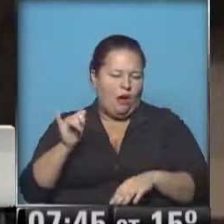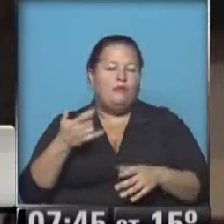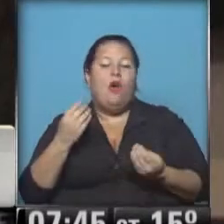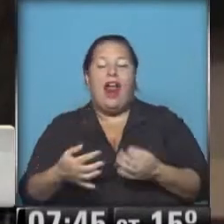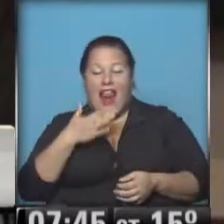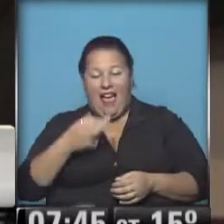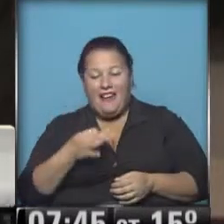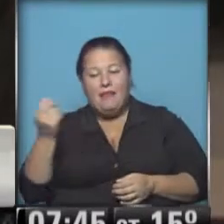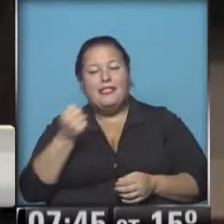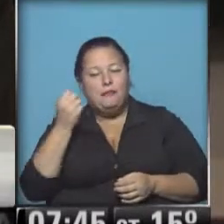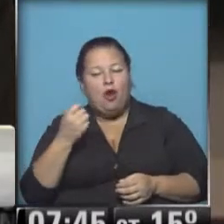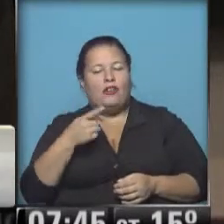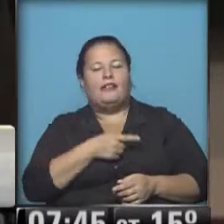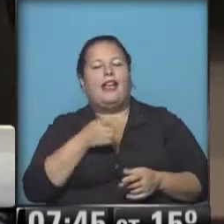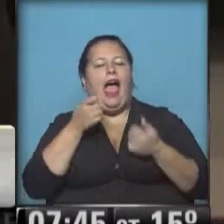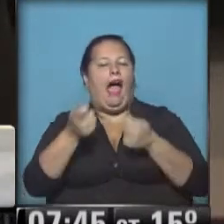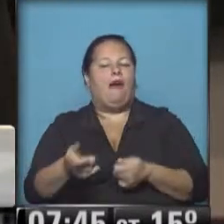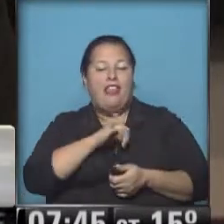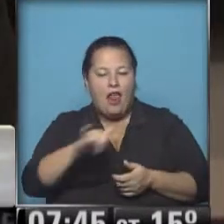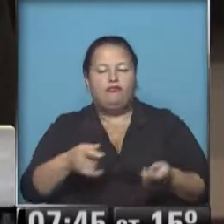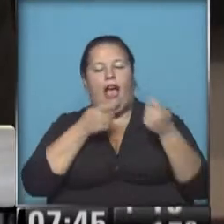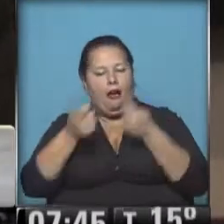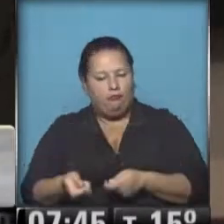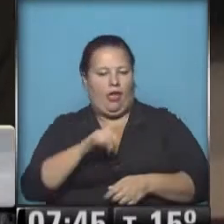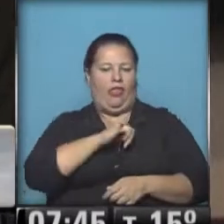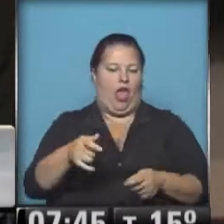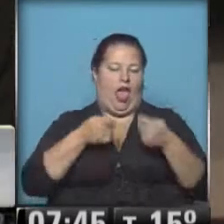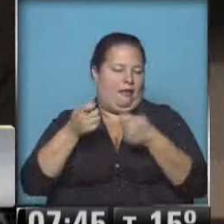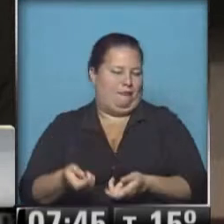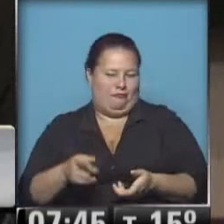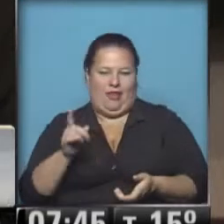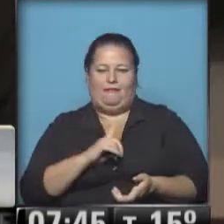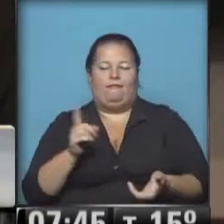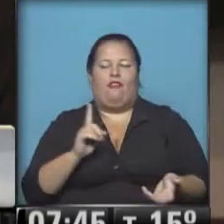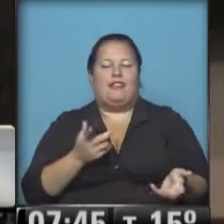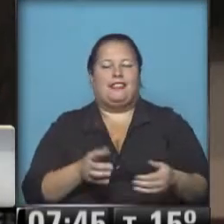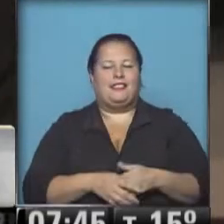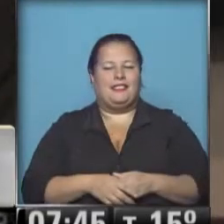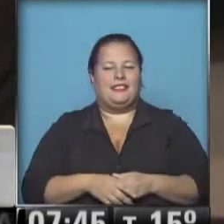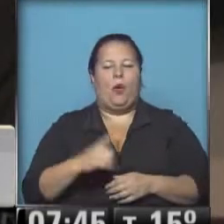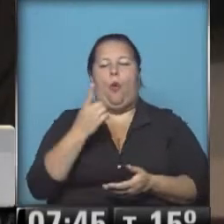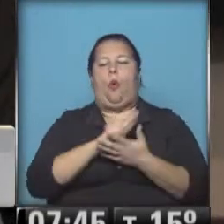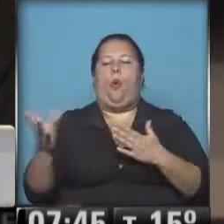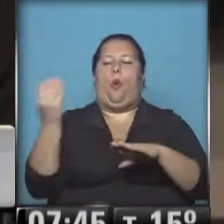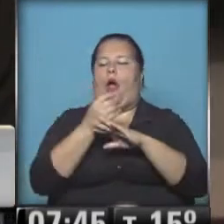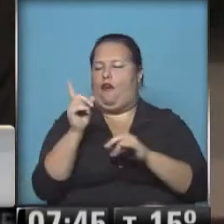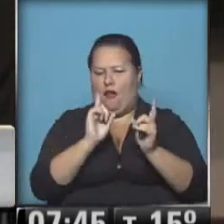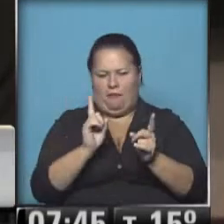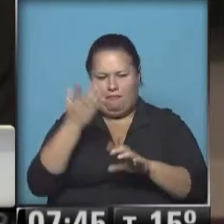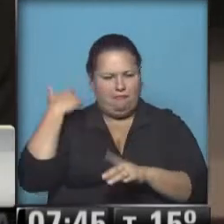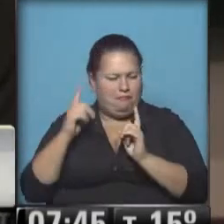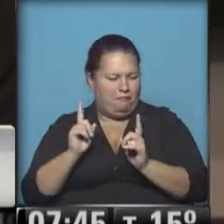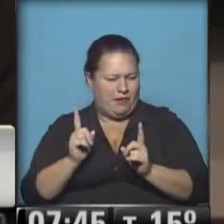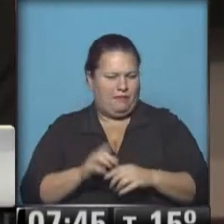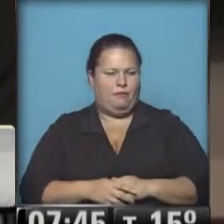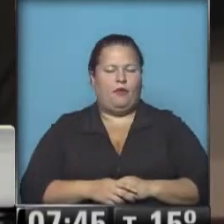el orden lo importante es que los acompañen cada denuncia que hace no son un actor nuevo dentro de esta